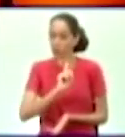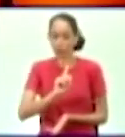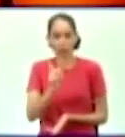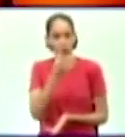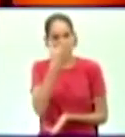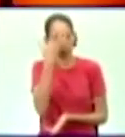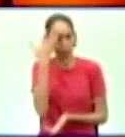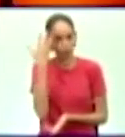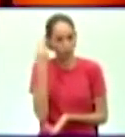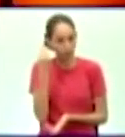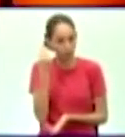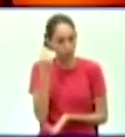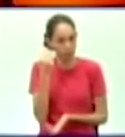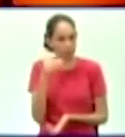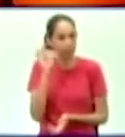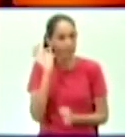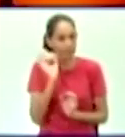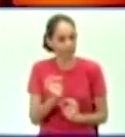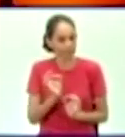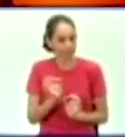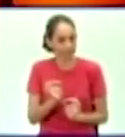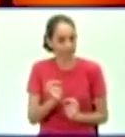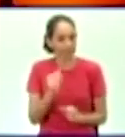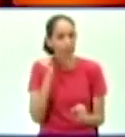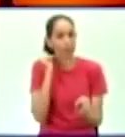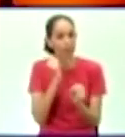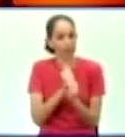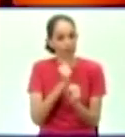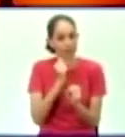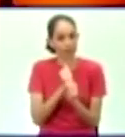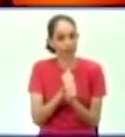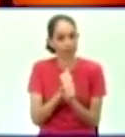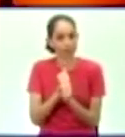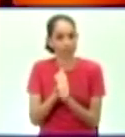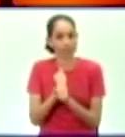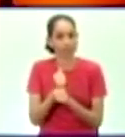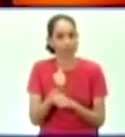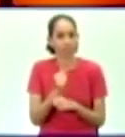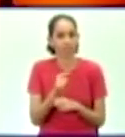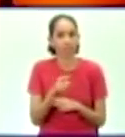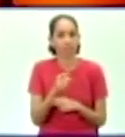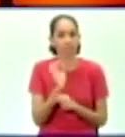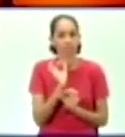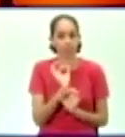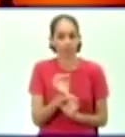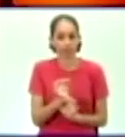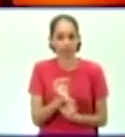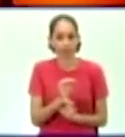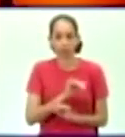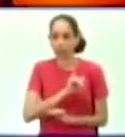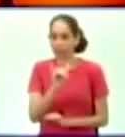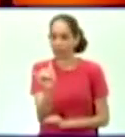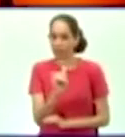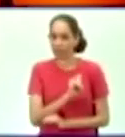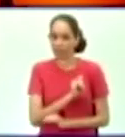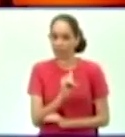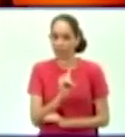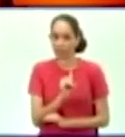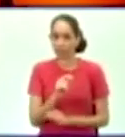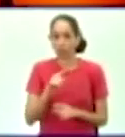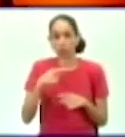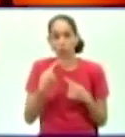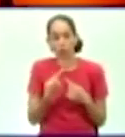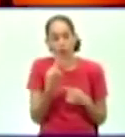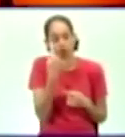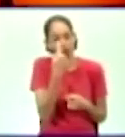siempre tenemos que trabajar cuando los elementos son respectivamente iguales, uno con respecto